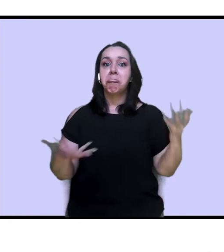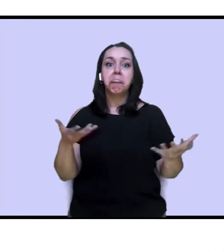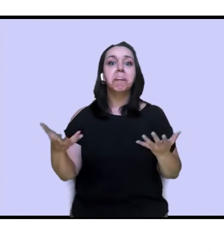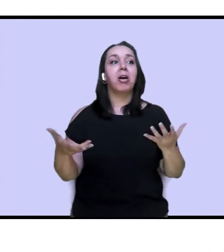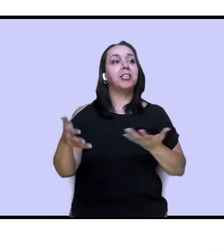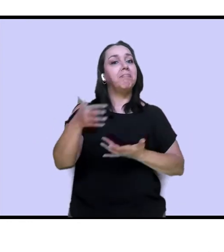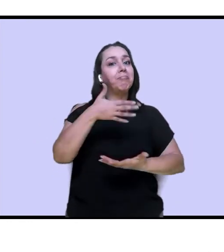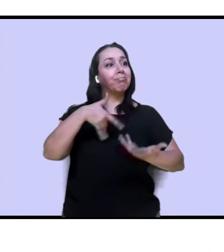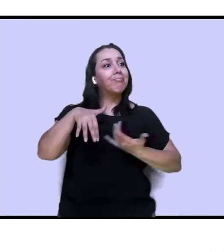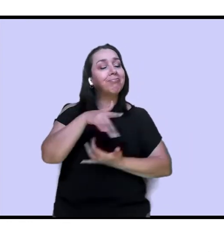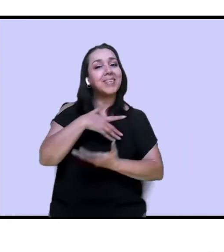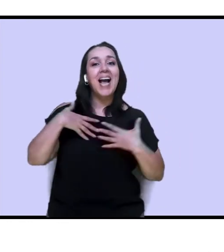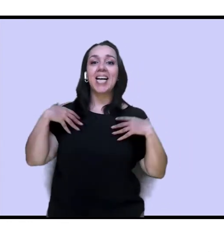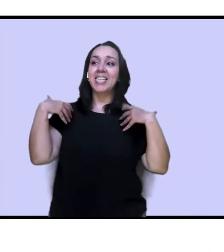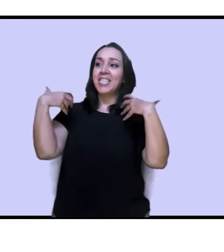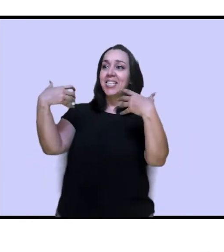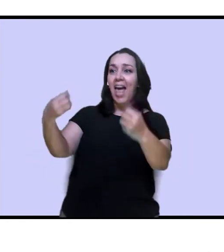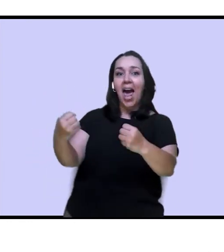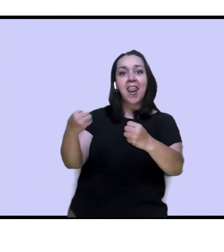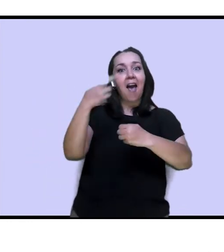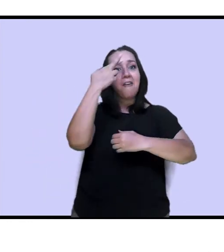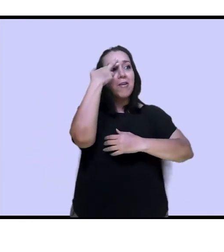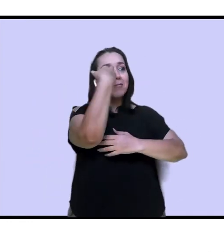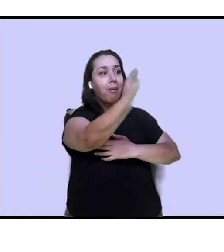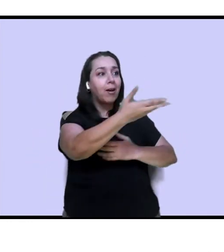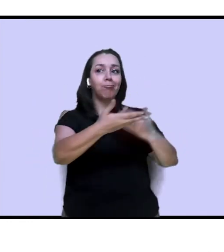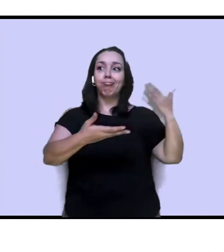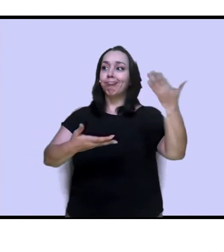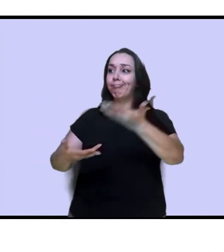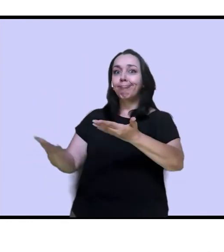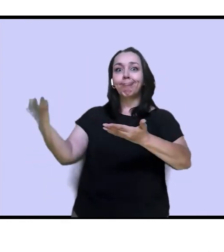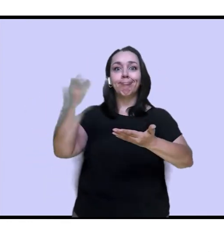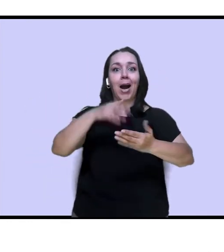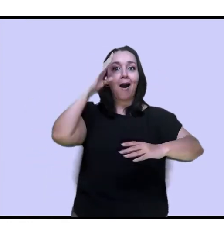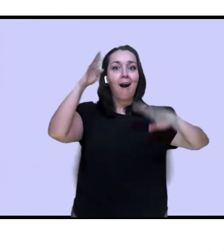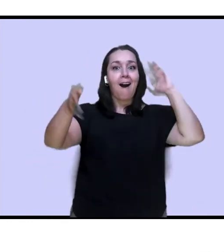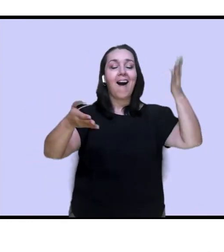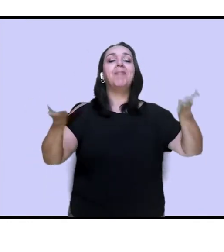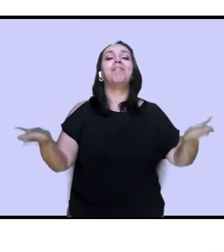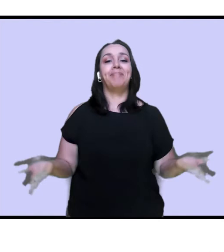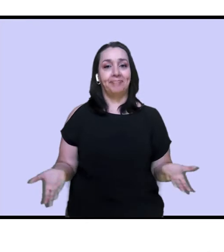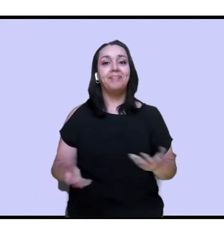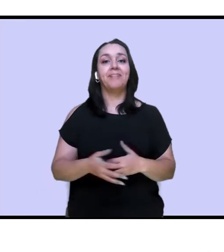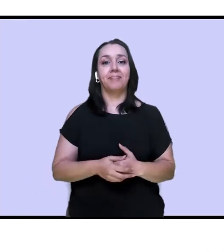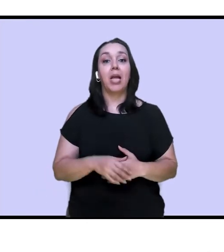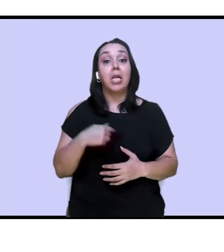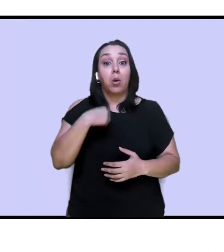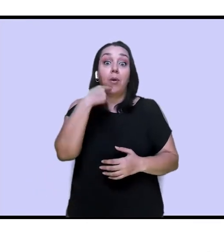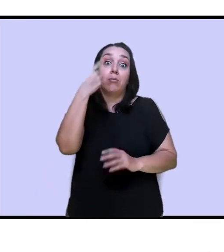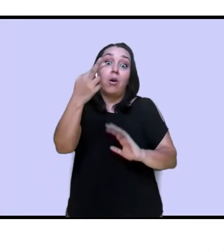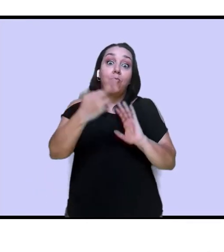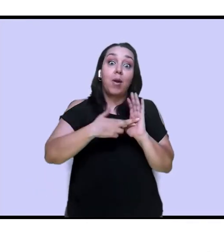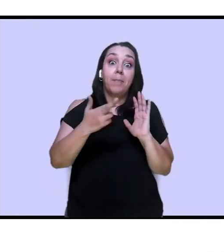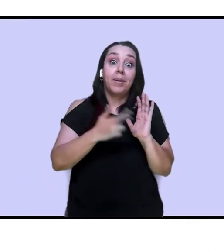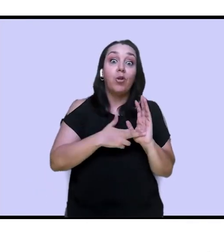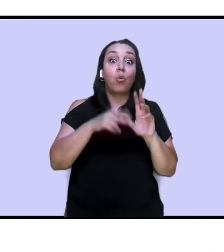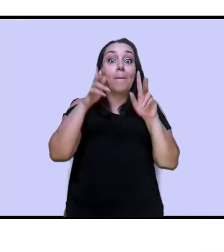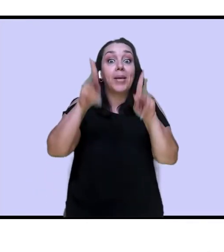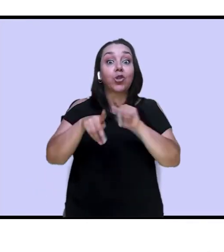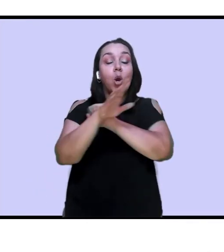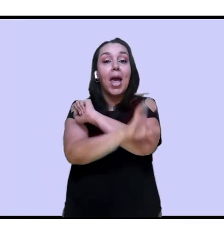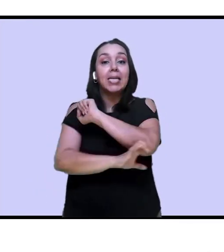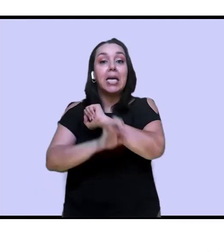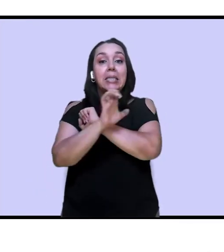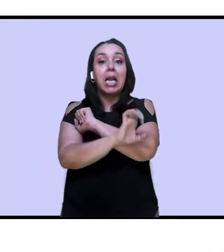convivencia sana podemos ir aprendiendo unas personas de las otras. Que, repito, tener